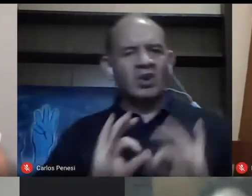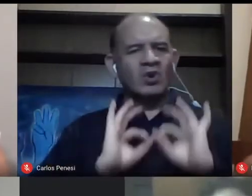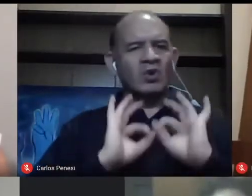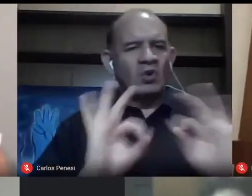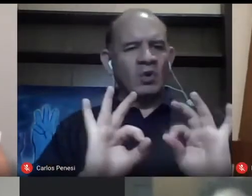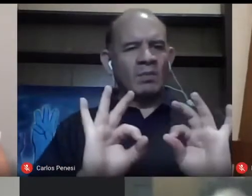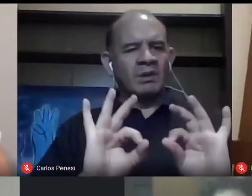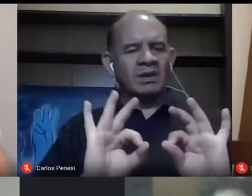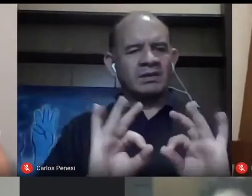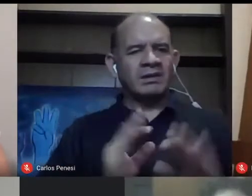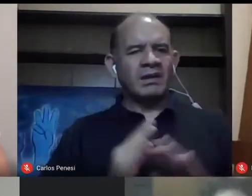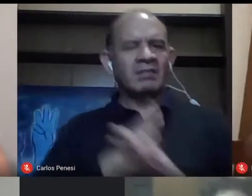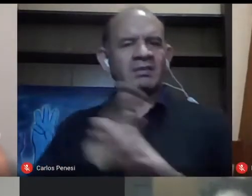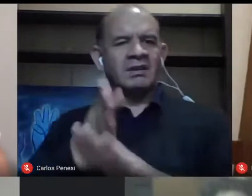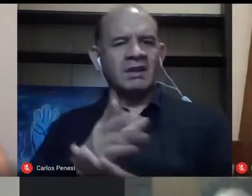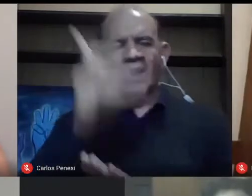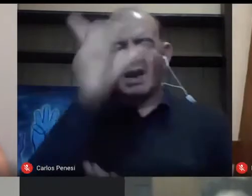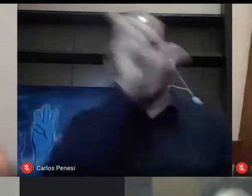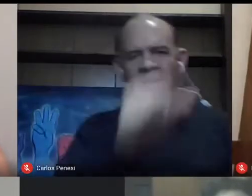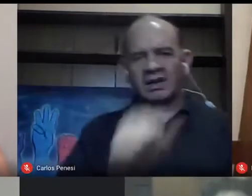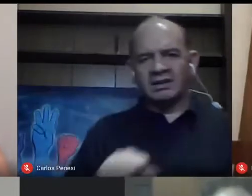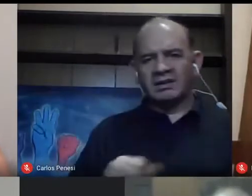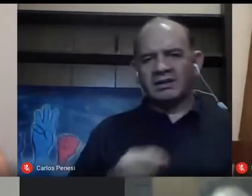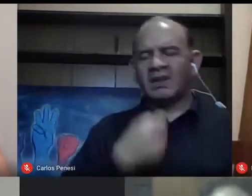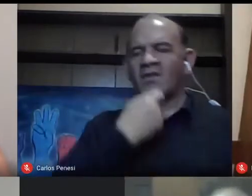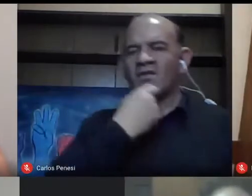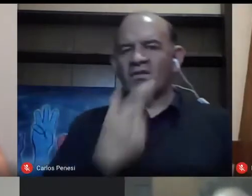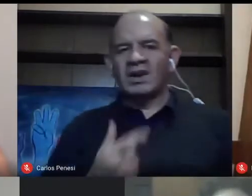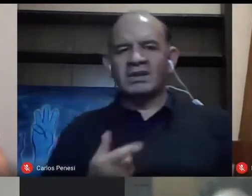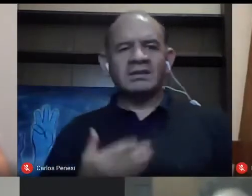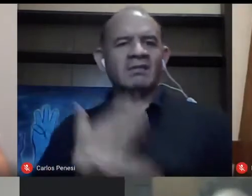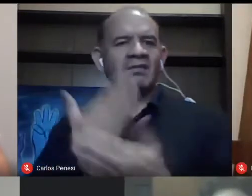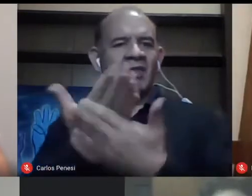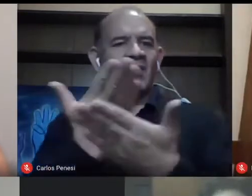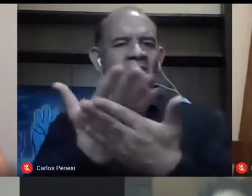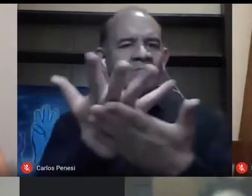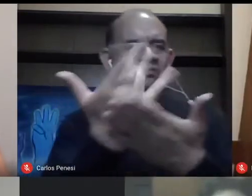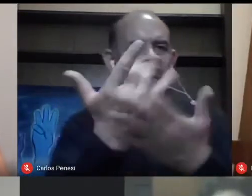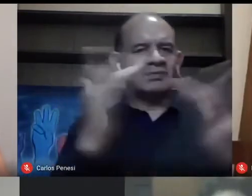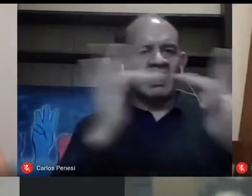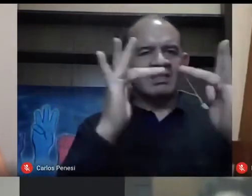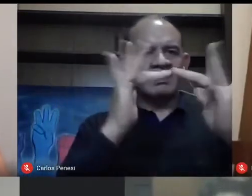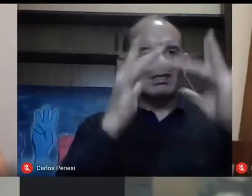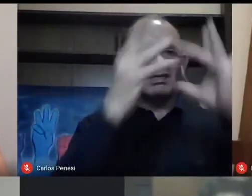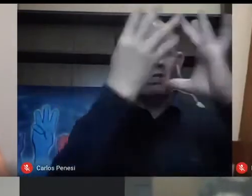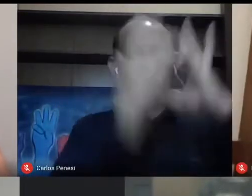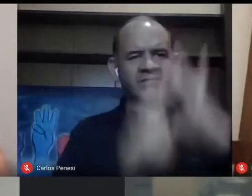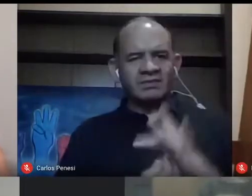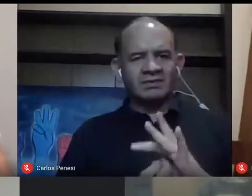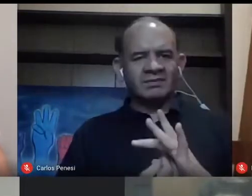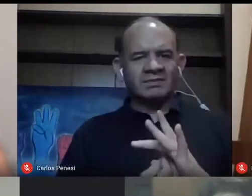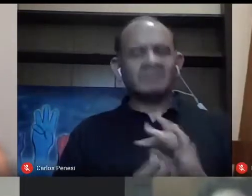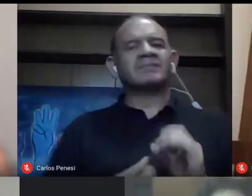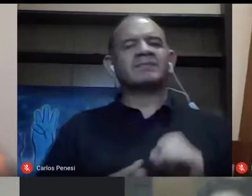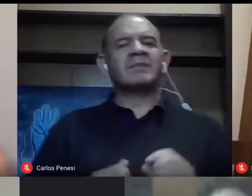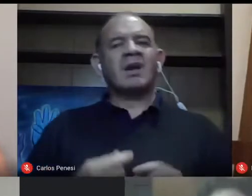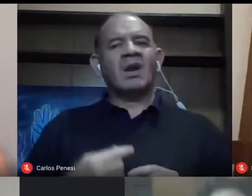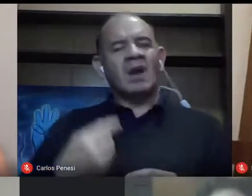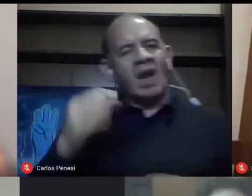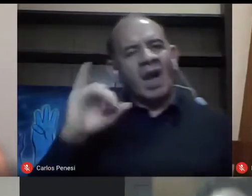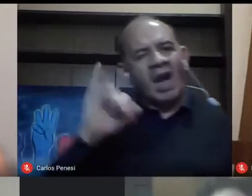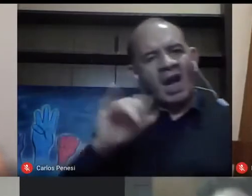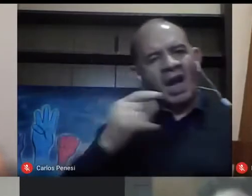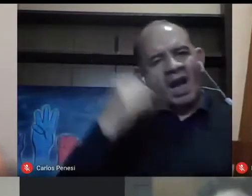sentido federal, amplio y exhaustivo, por lo cual haremos lo posible para incluir a los que ya tengan avanzado algún tipo